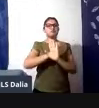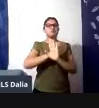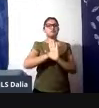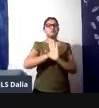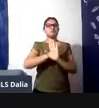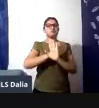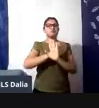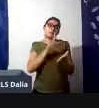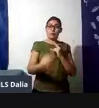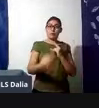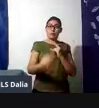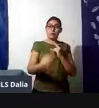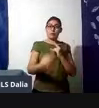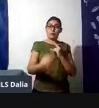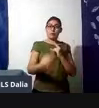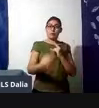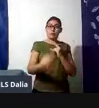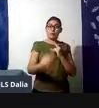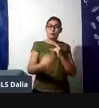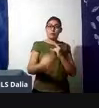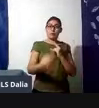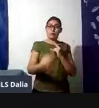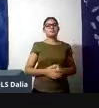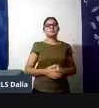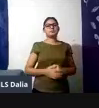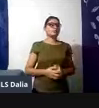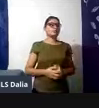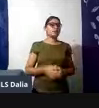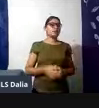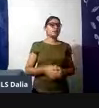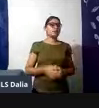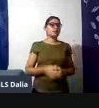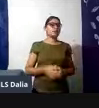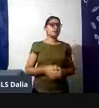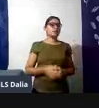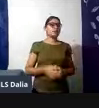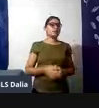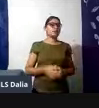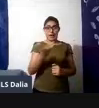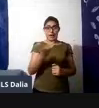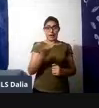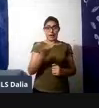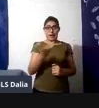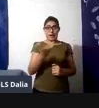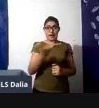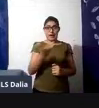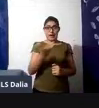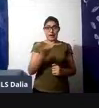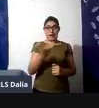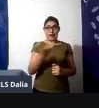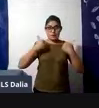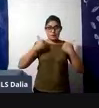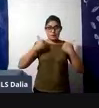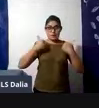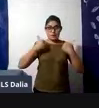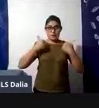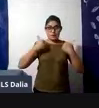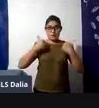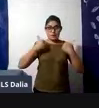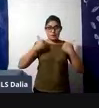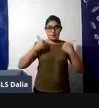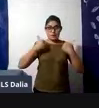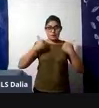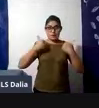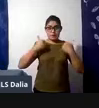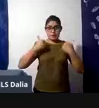a explicarle a nuestros jóvenes, sobre todo. O sea, nosotros no solo publicamos. O sea, tu publicación toma una